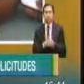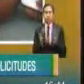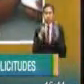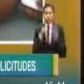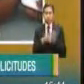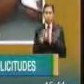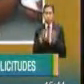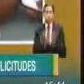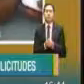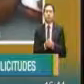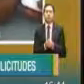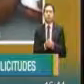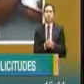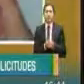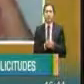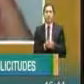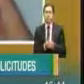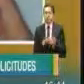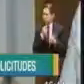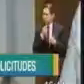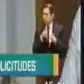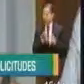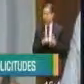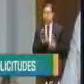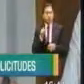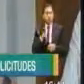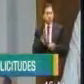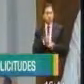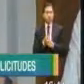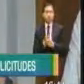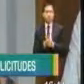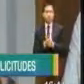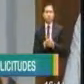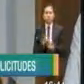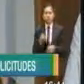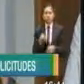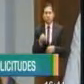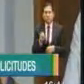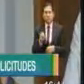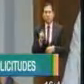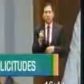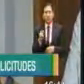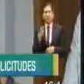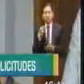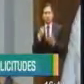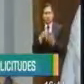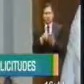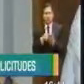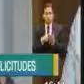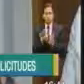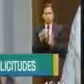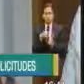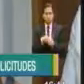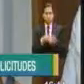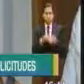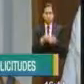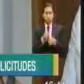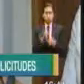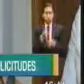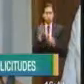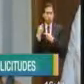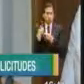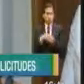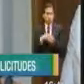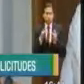estos servicios, ¿no? El NID, todo eso tiene que presentar. Exacto, el NID, lo que son su registro ante la entidad que le corresponde